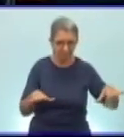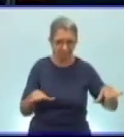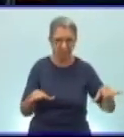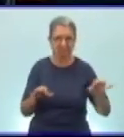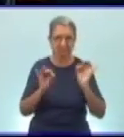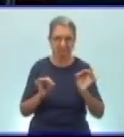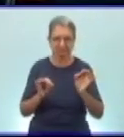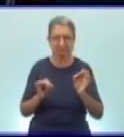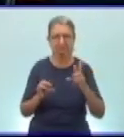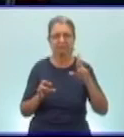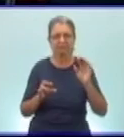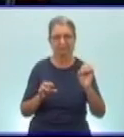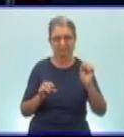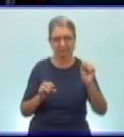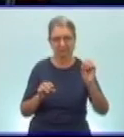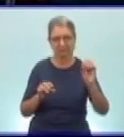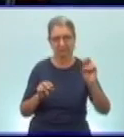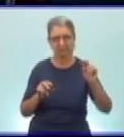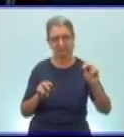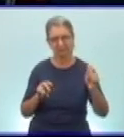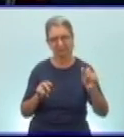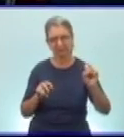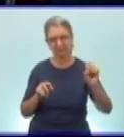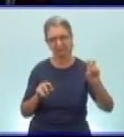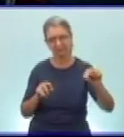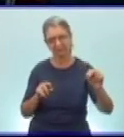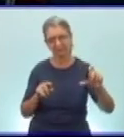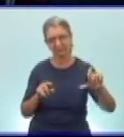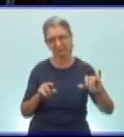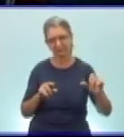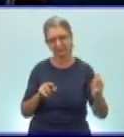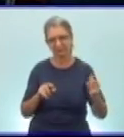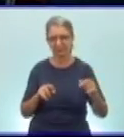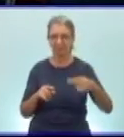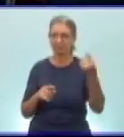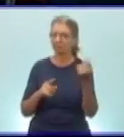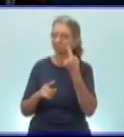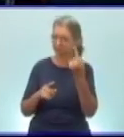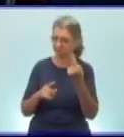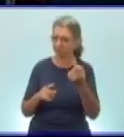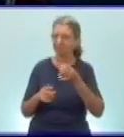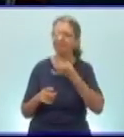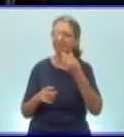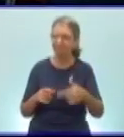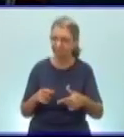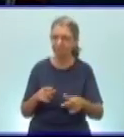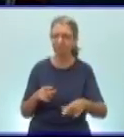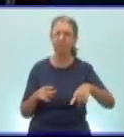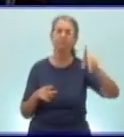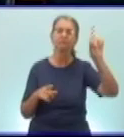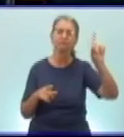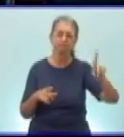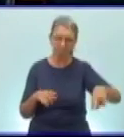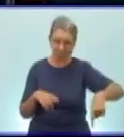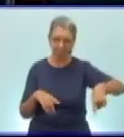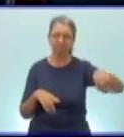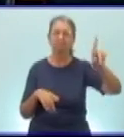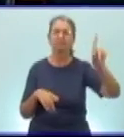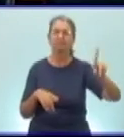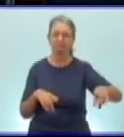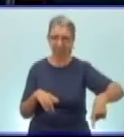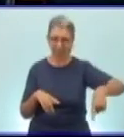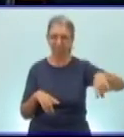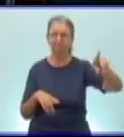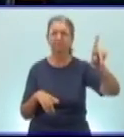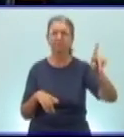Si ahora sacudo el soporte de estos tres puentes, si lo hago muy lentamente, con un movimiento lento, con la frecuencia natural del más lento,